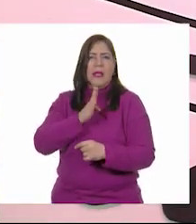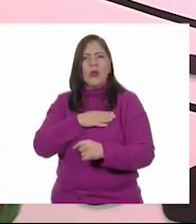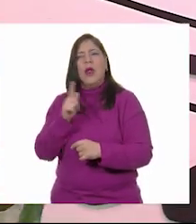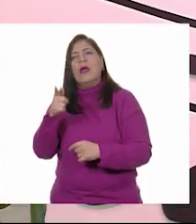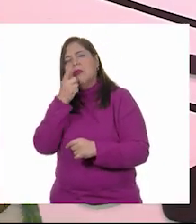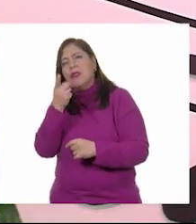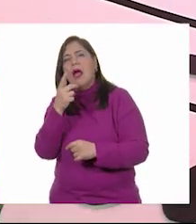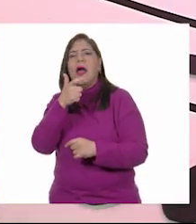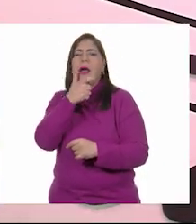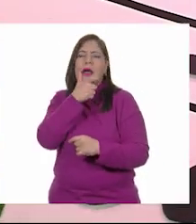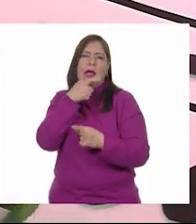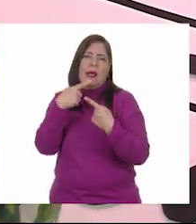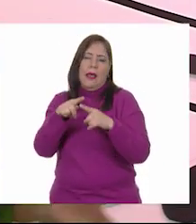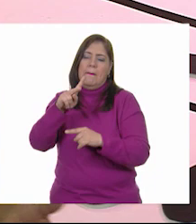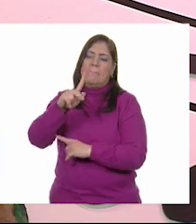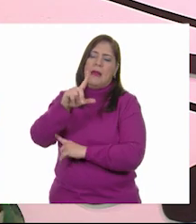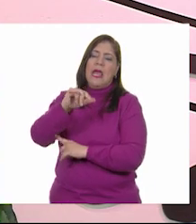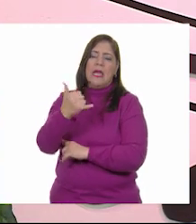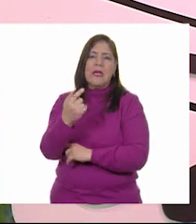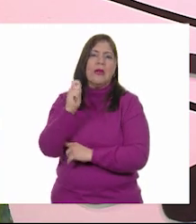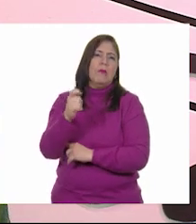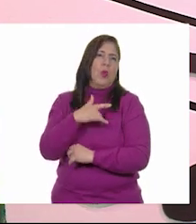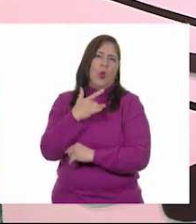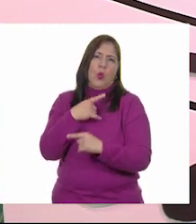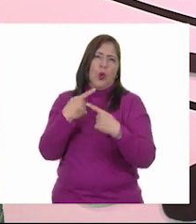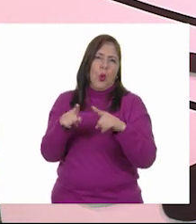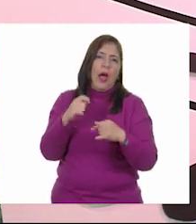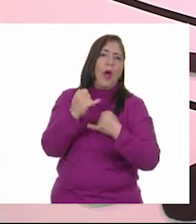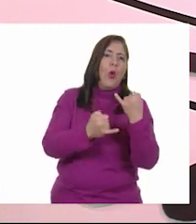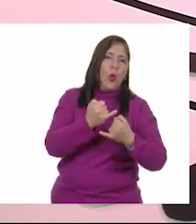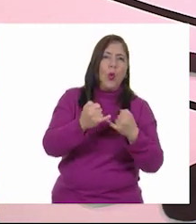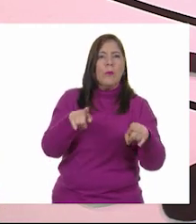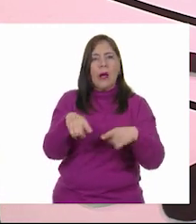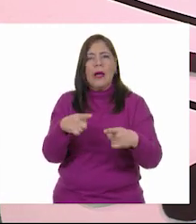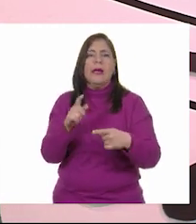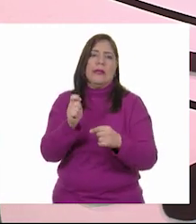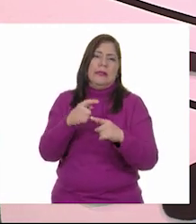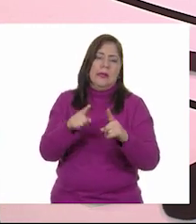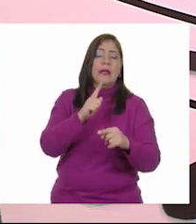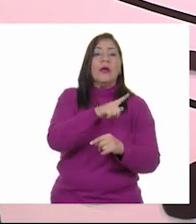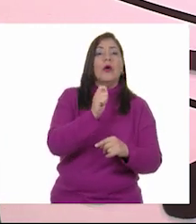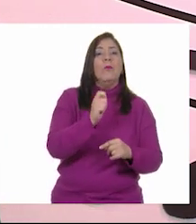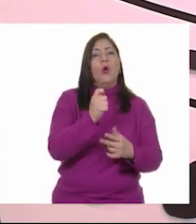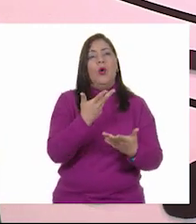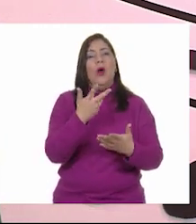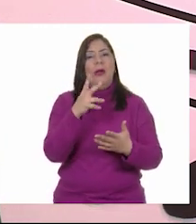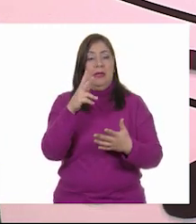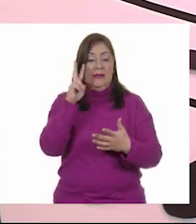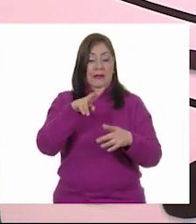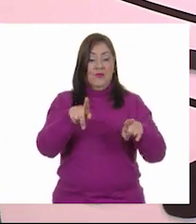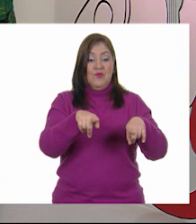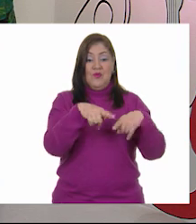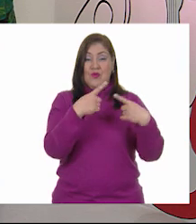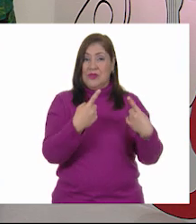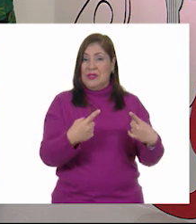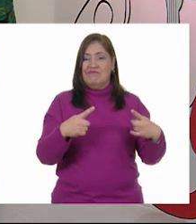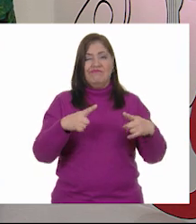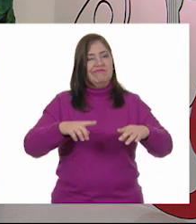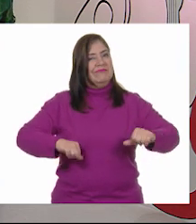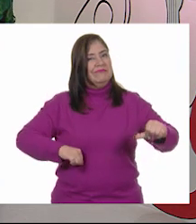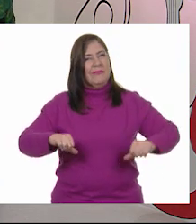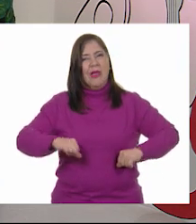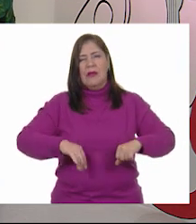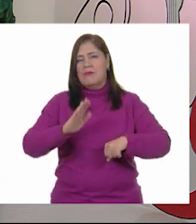actividad hermosísima que nos acerca a muchísimas personas y que da mucho. Yo creo que es una de las actividades más bellas de la vida.